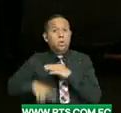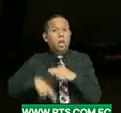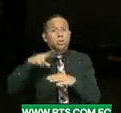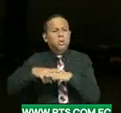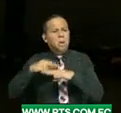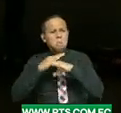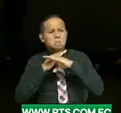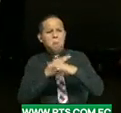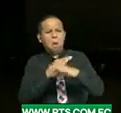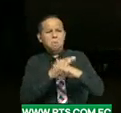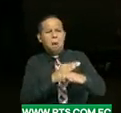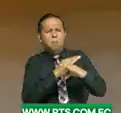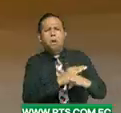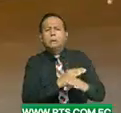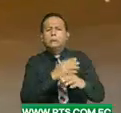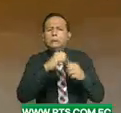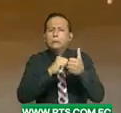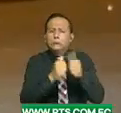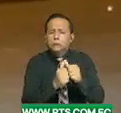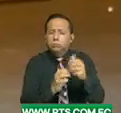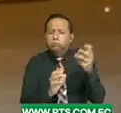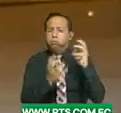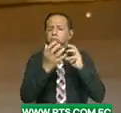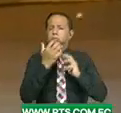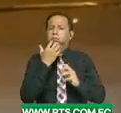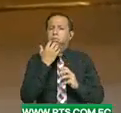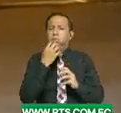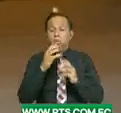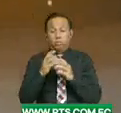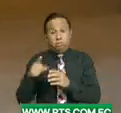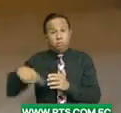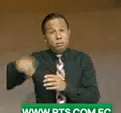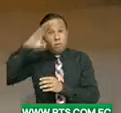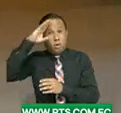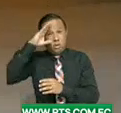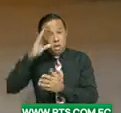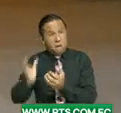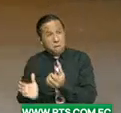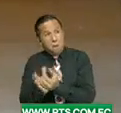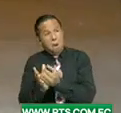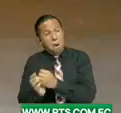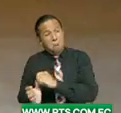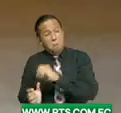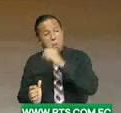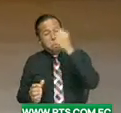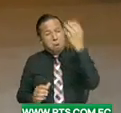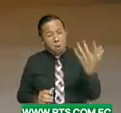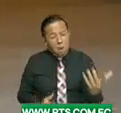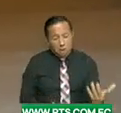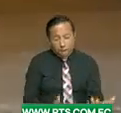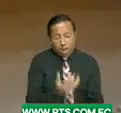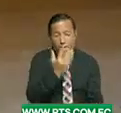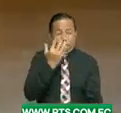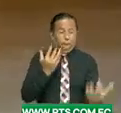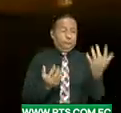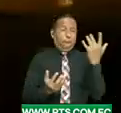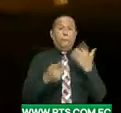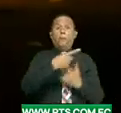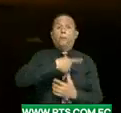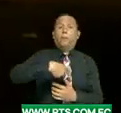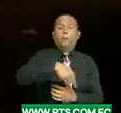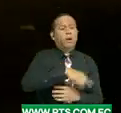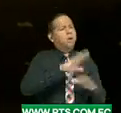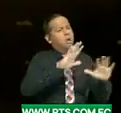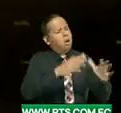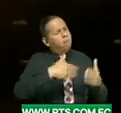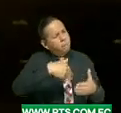terminó siendo trágico. Se utilizaron bombas lacrimógenas para dispersar a los manifestantes que, más allá de los diálogos y notificación que